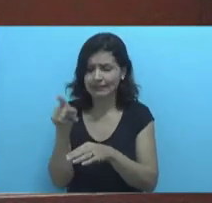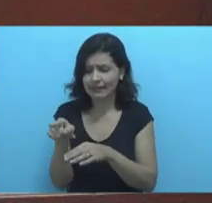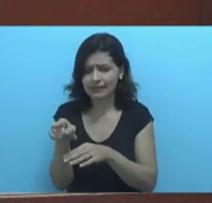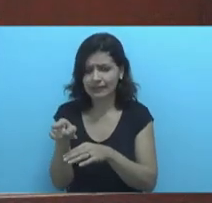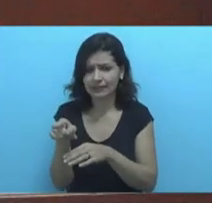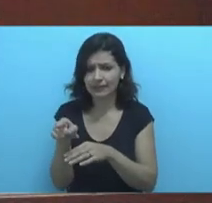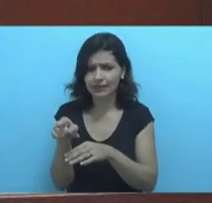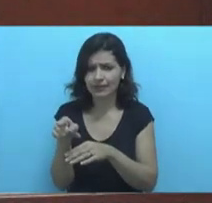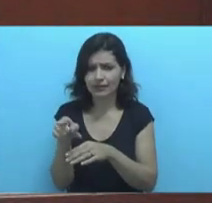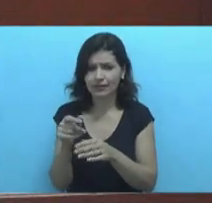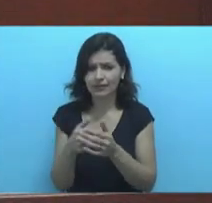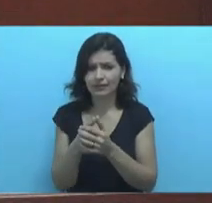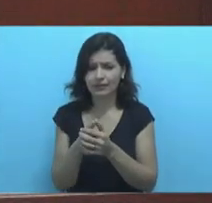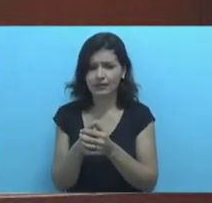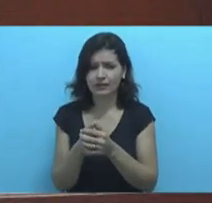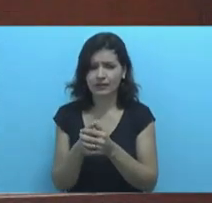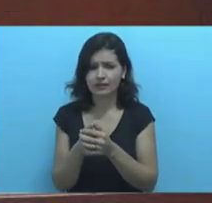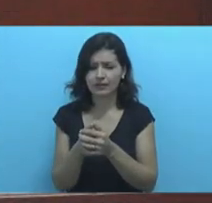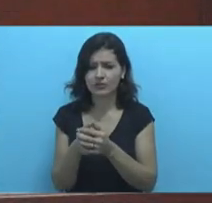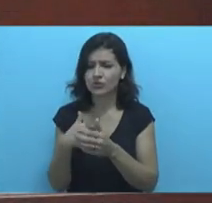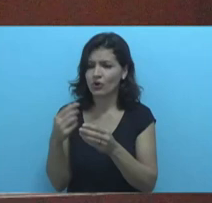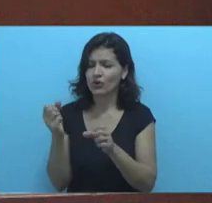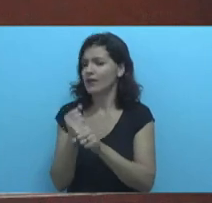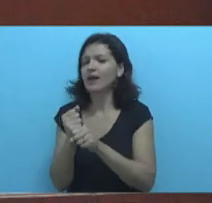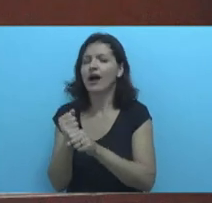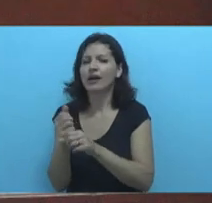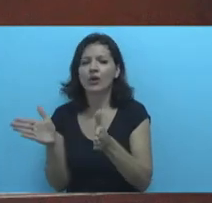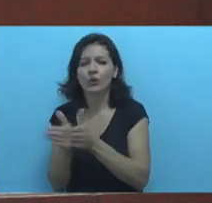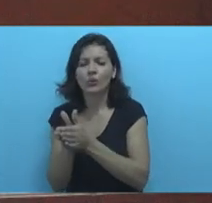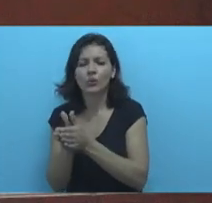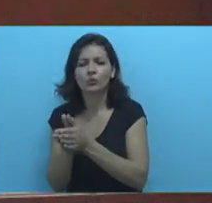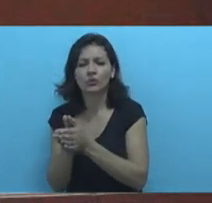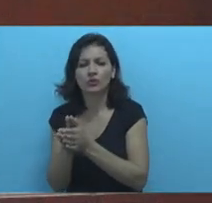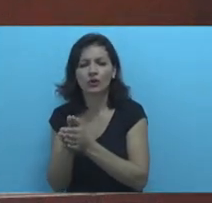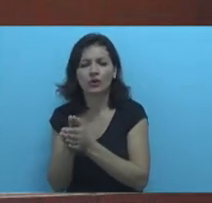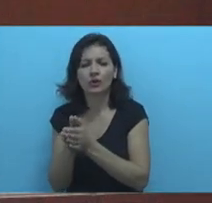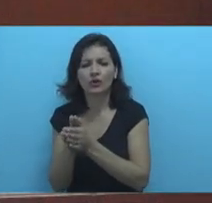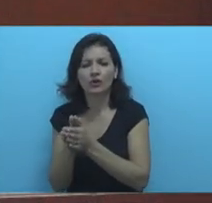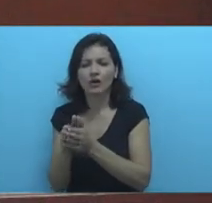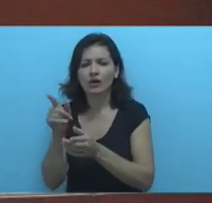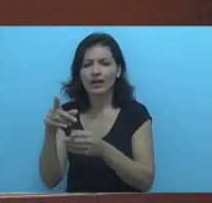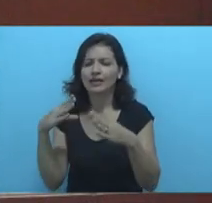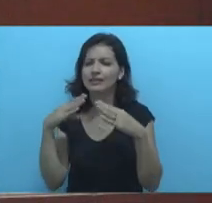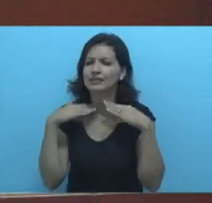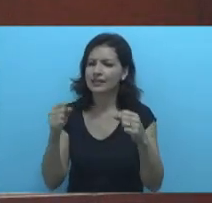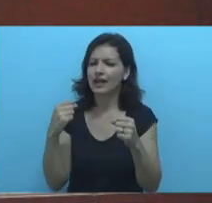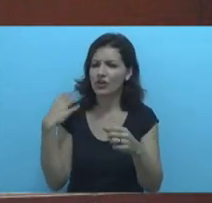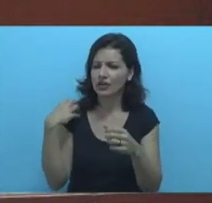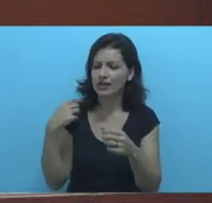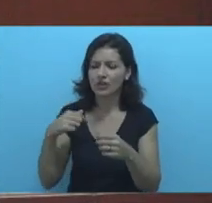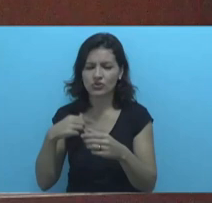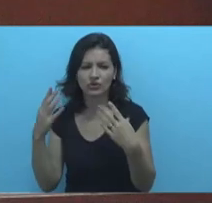de Miguel del gabinete de Hermes Wiener, él como secretario general, yo como secretario